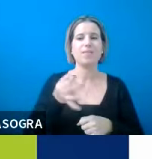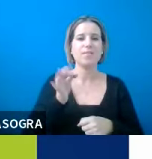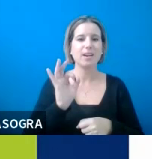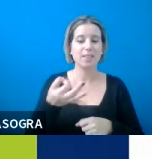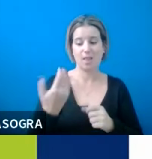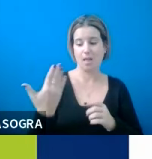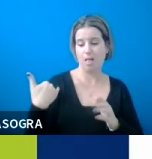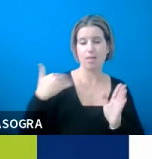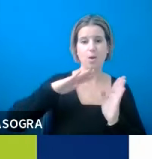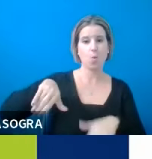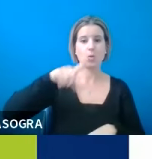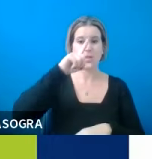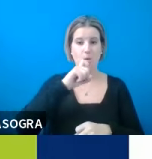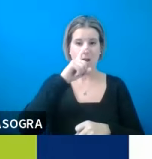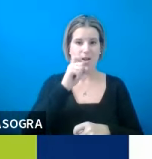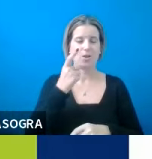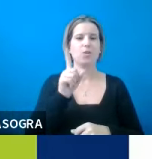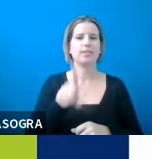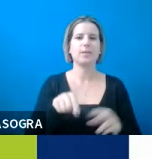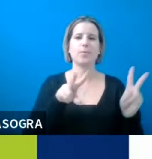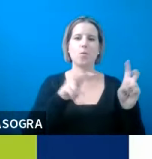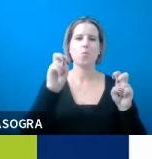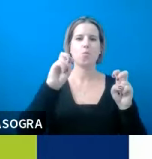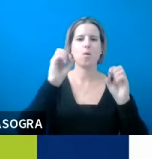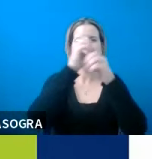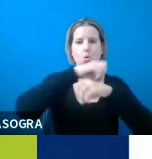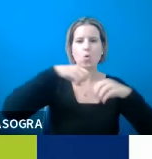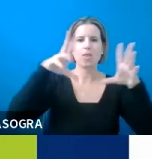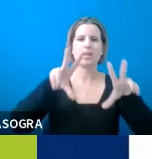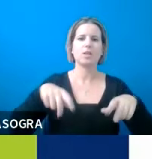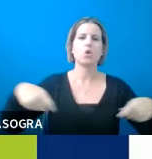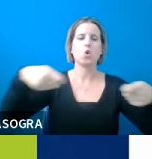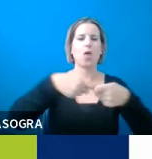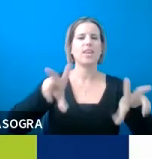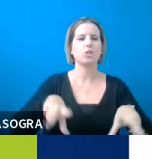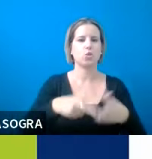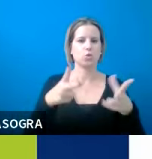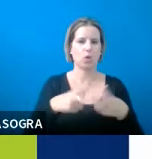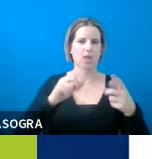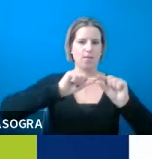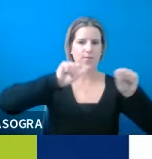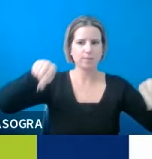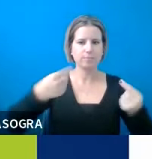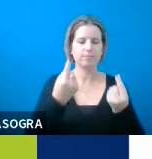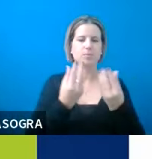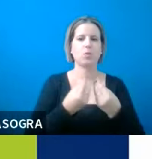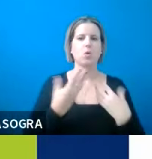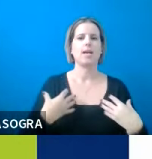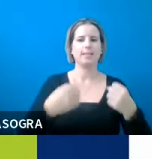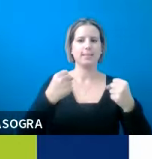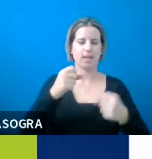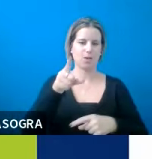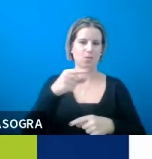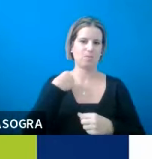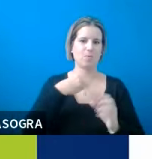en estos últimos años ha habido un nuevo concierto social hemos firmado un concierto nuevo con salud donde como me